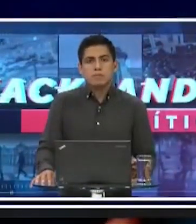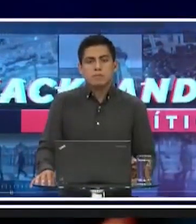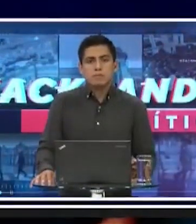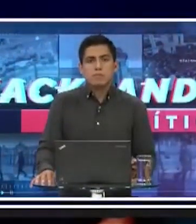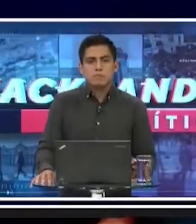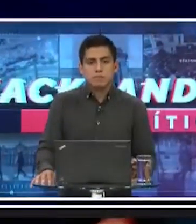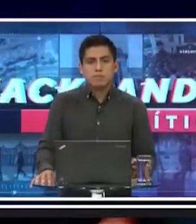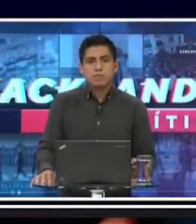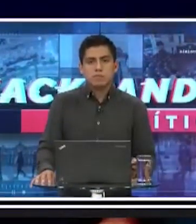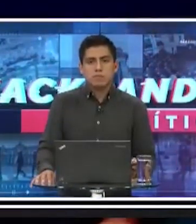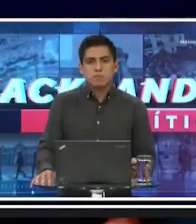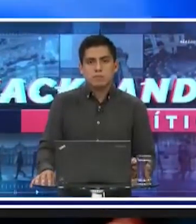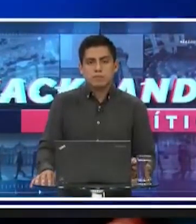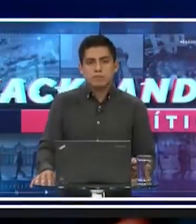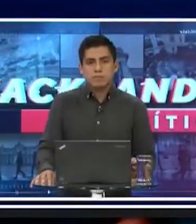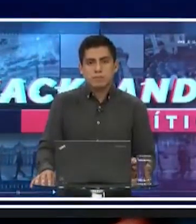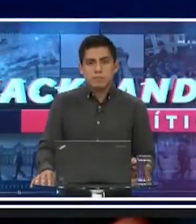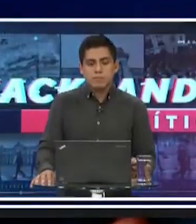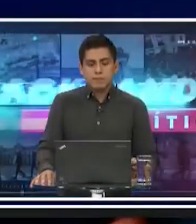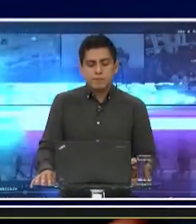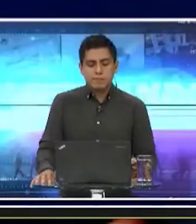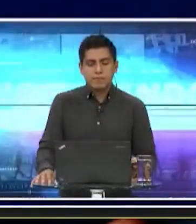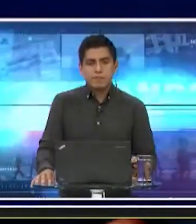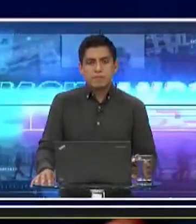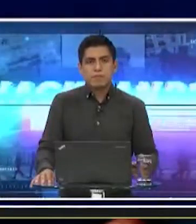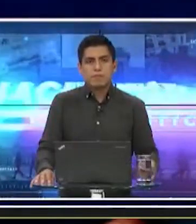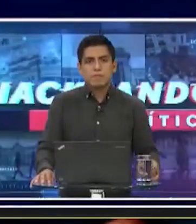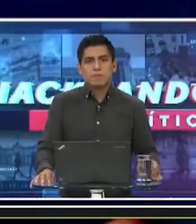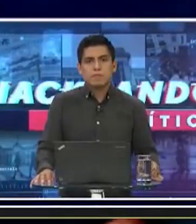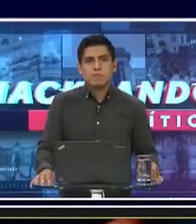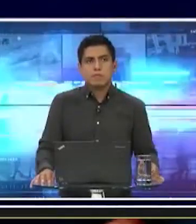Congreso, entonces que tiene que terminar siendo